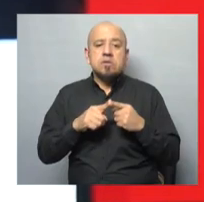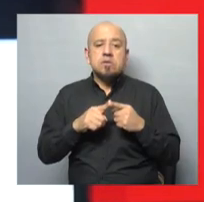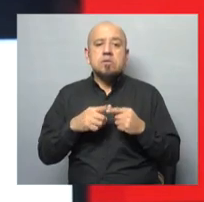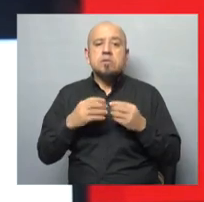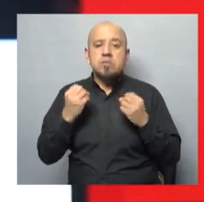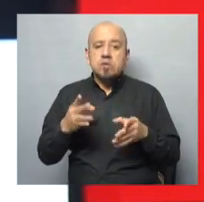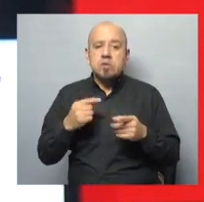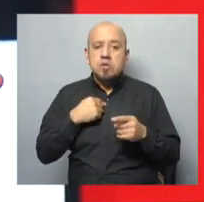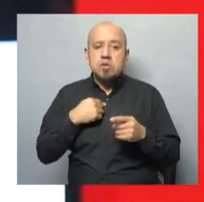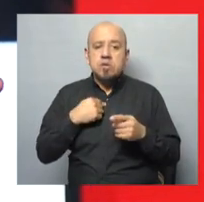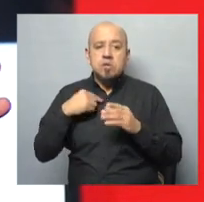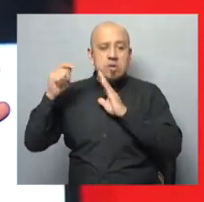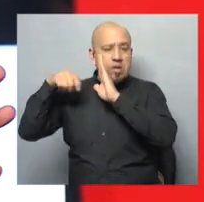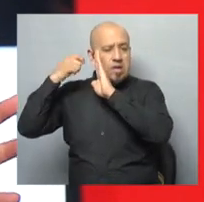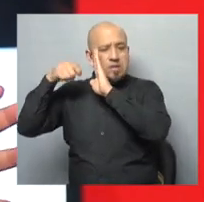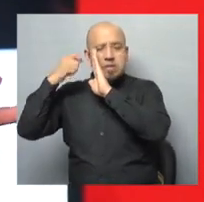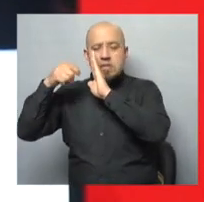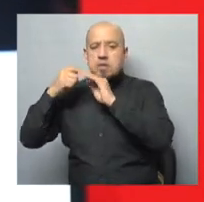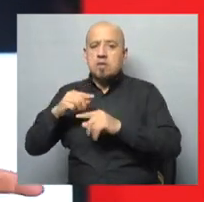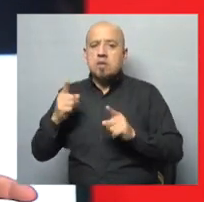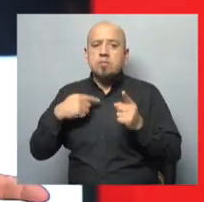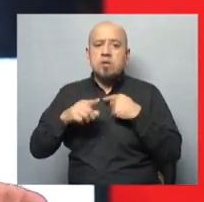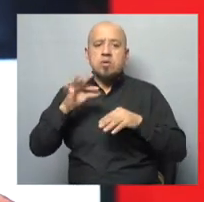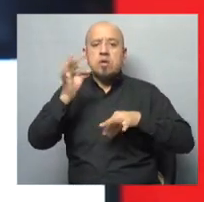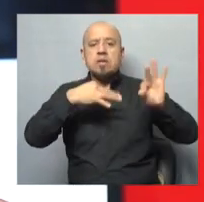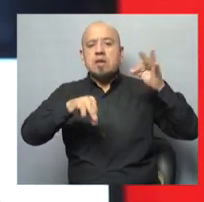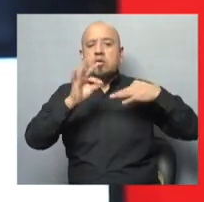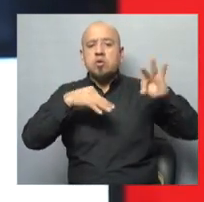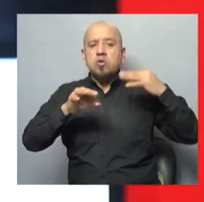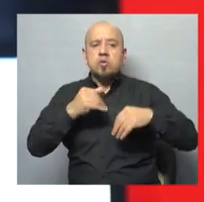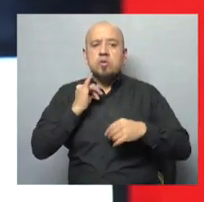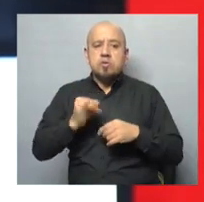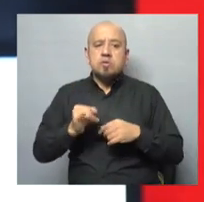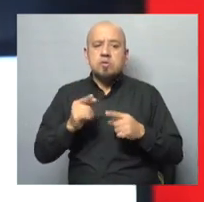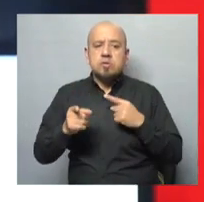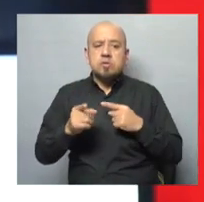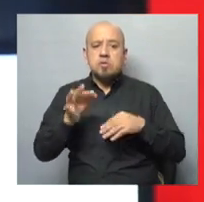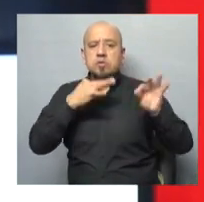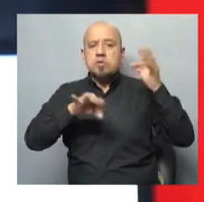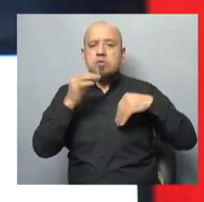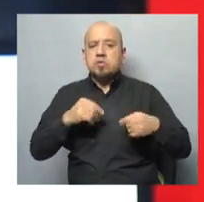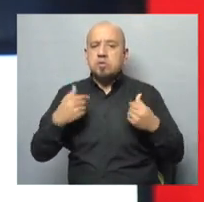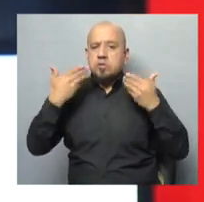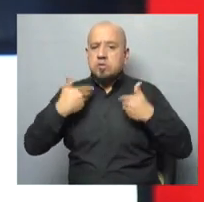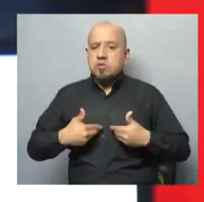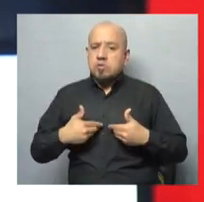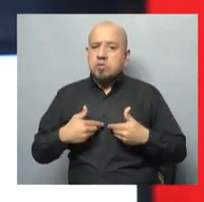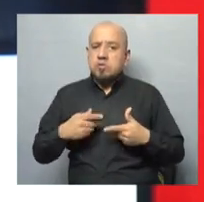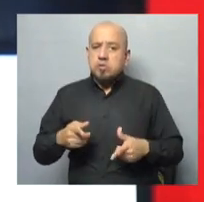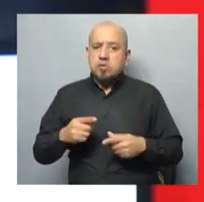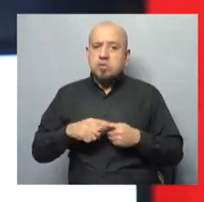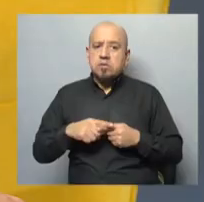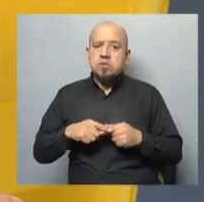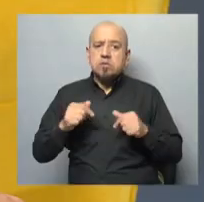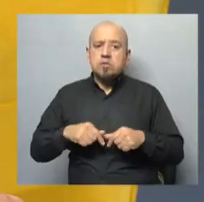porque me parece que el cine ni siquiera te lo pide pero el teatro sí el teatro del teatro en el teatro pones el cuerpo y lo pone eso y lo vas a por la vuelta mañana